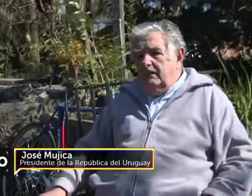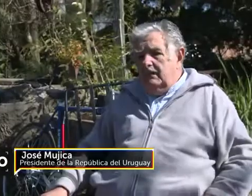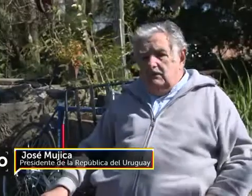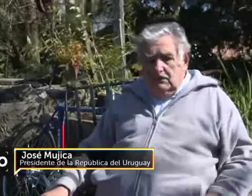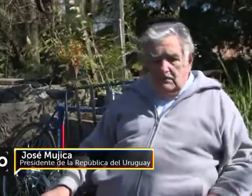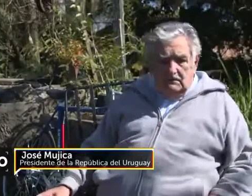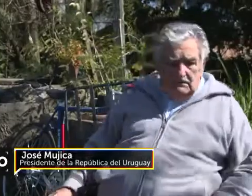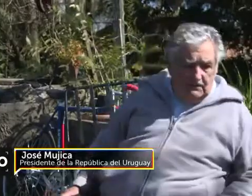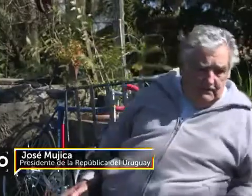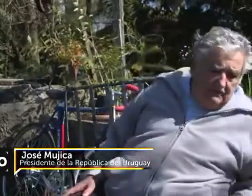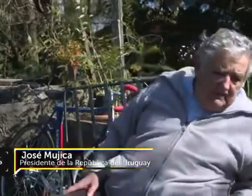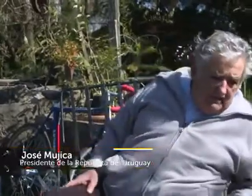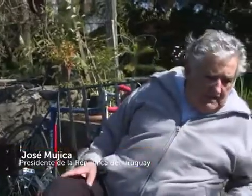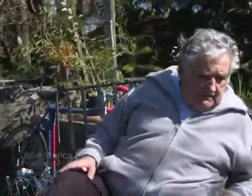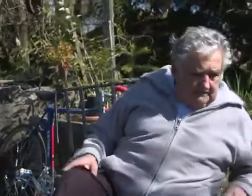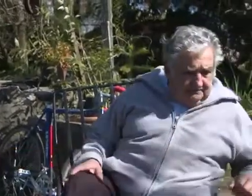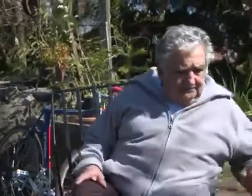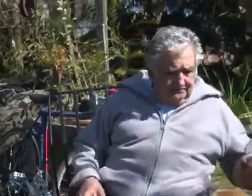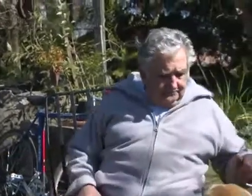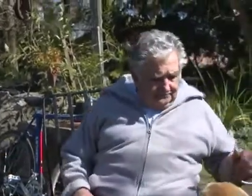sabe lo que eso produce.